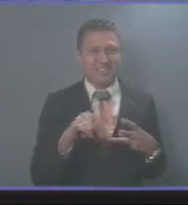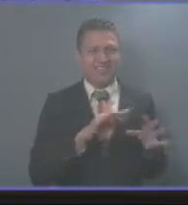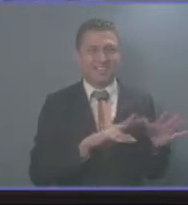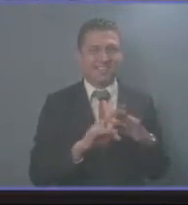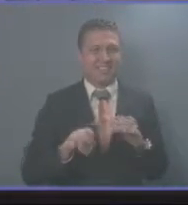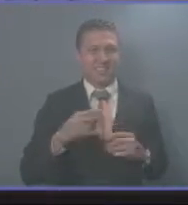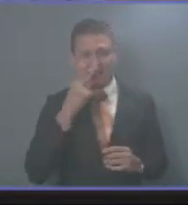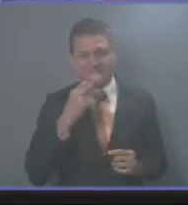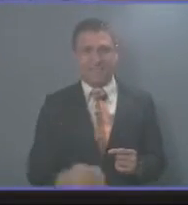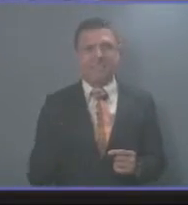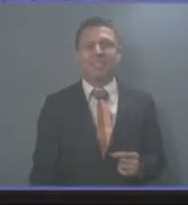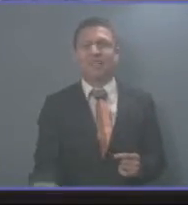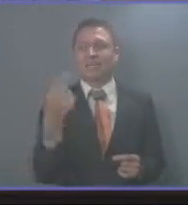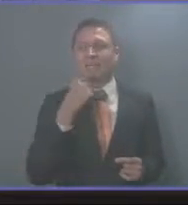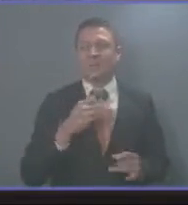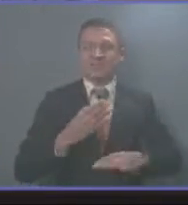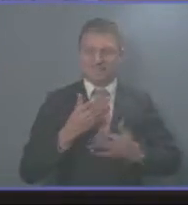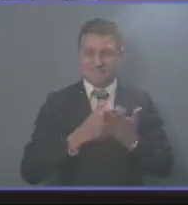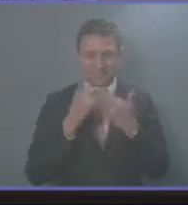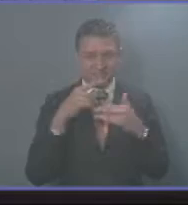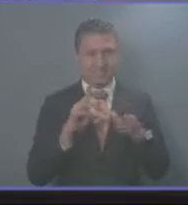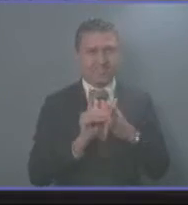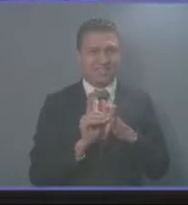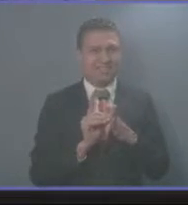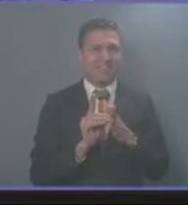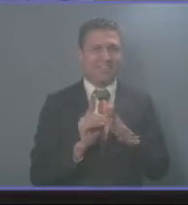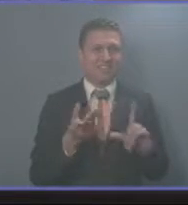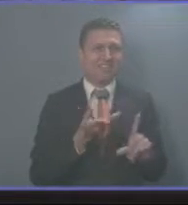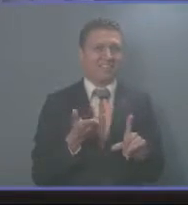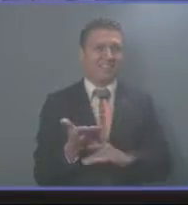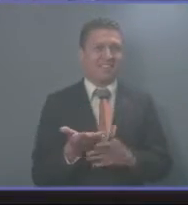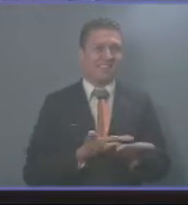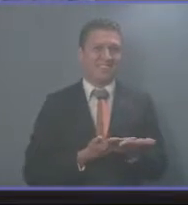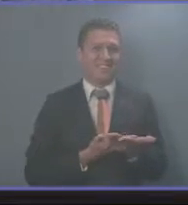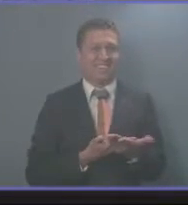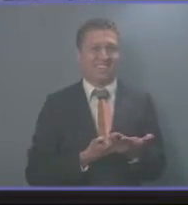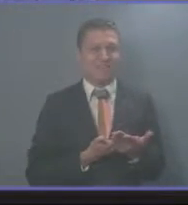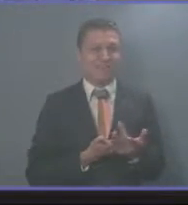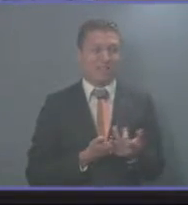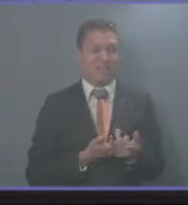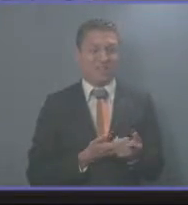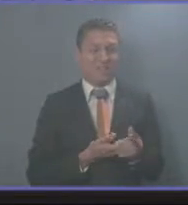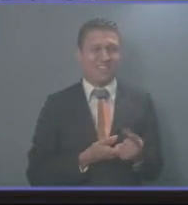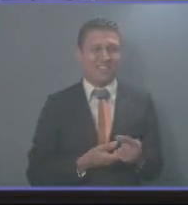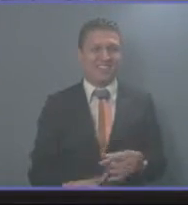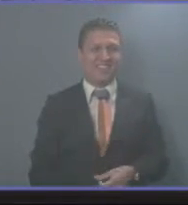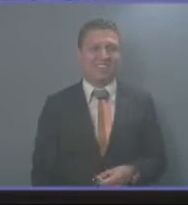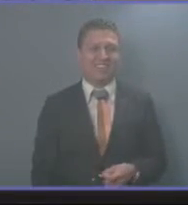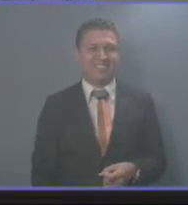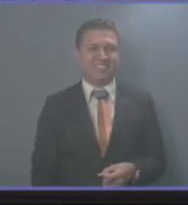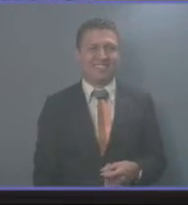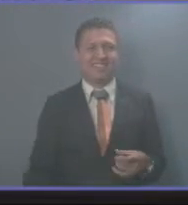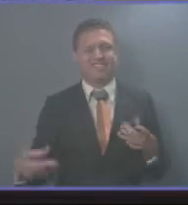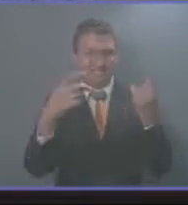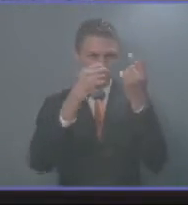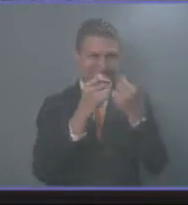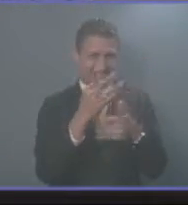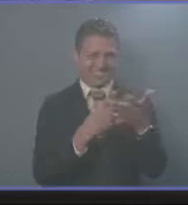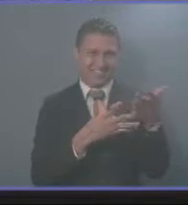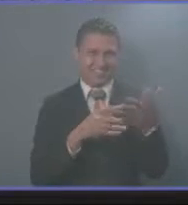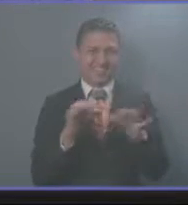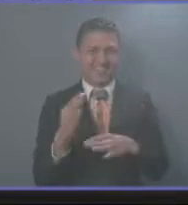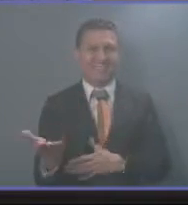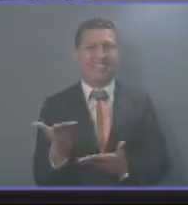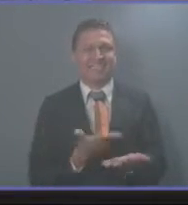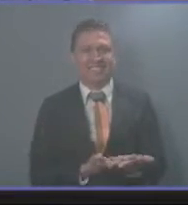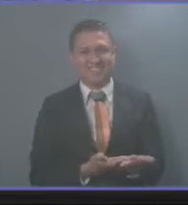1124-7-2019-1, que contiene solicitud de varios diputados. En el sentido, se recomienda al Ministro de Obras Públicas incorporar al presupuesto que corresponde a esa